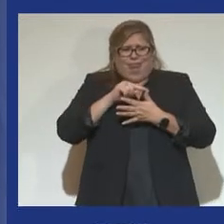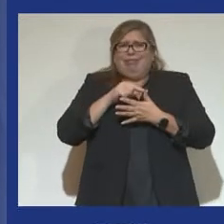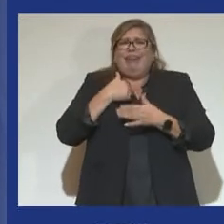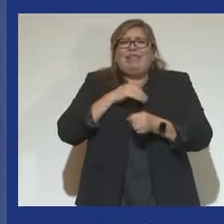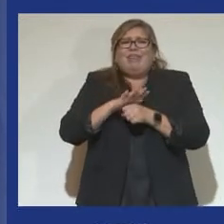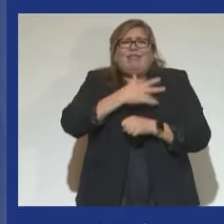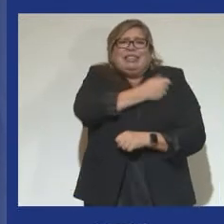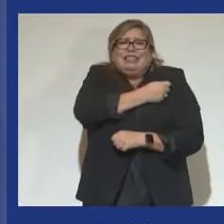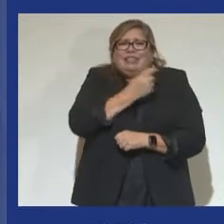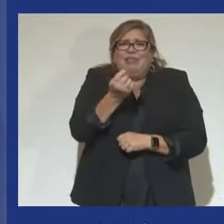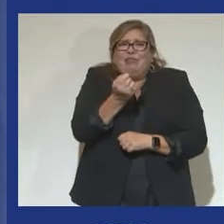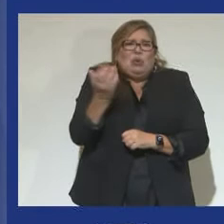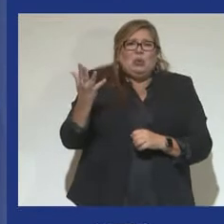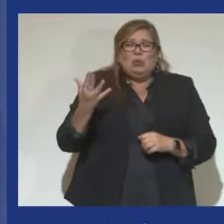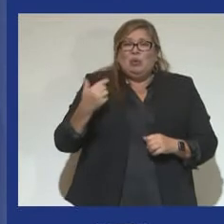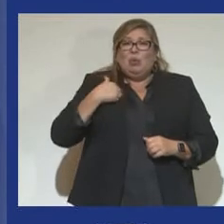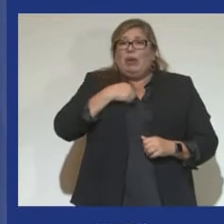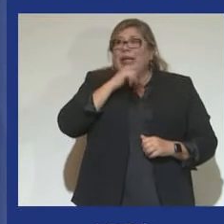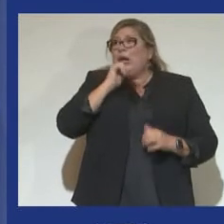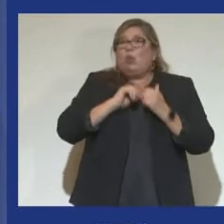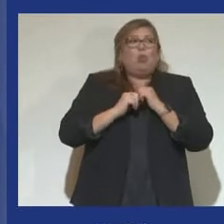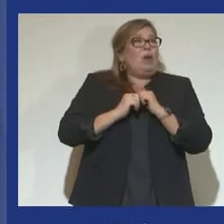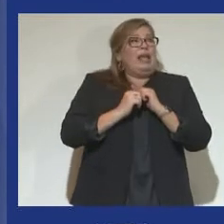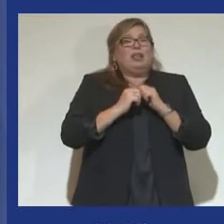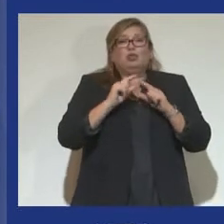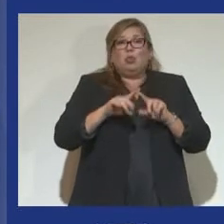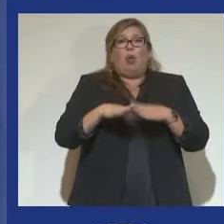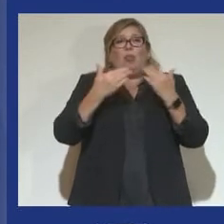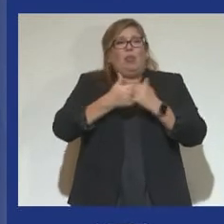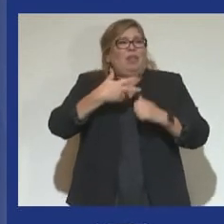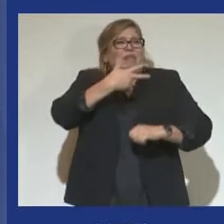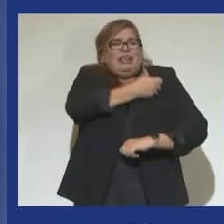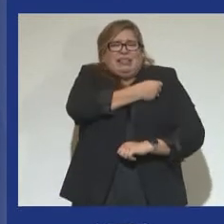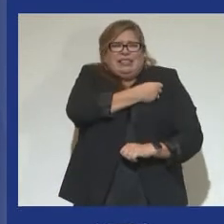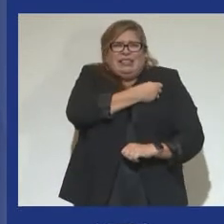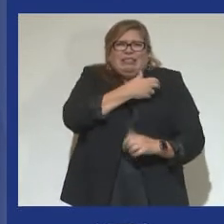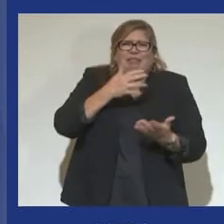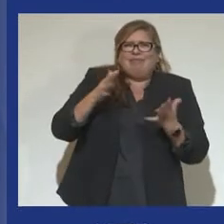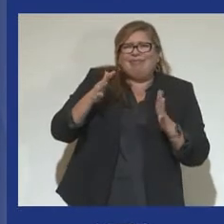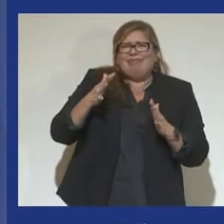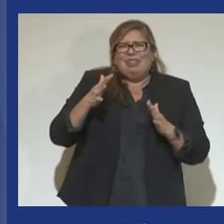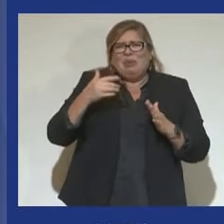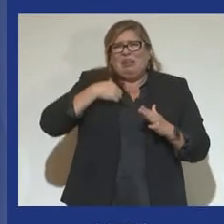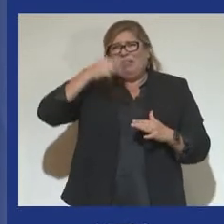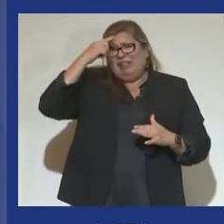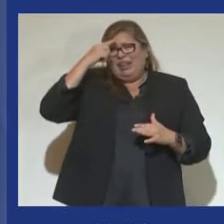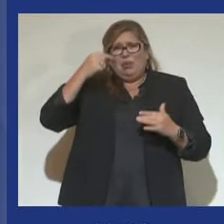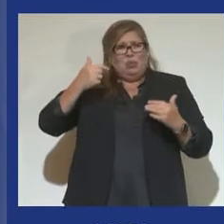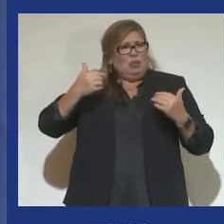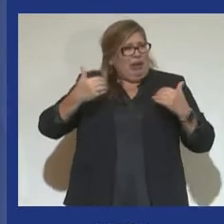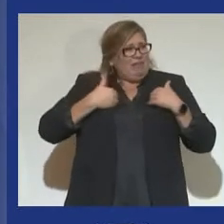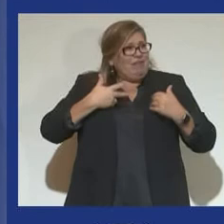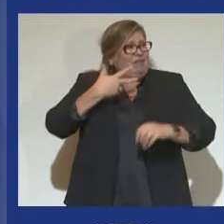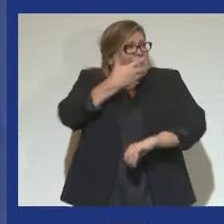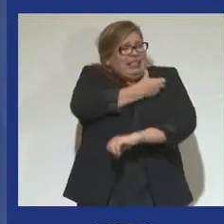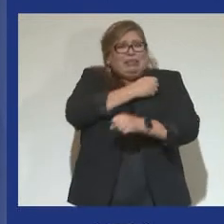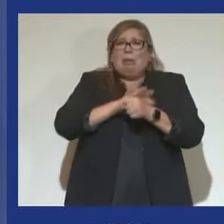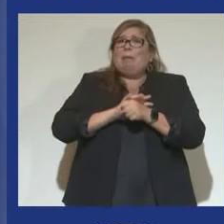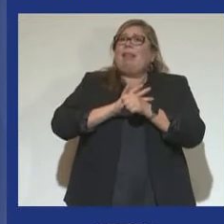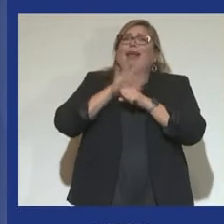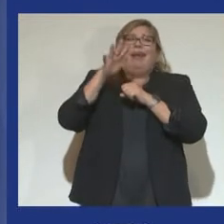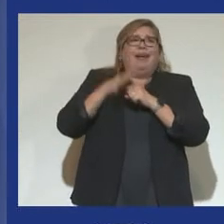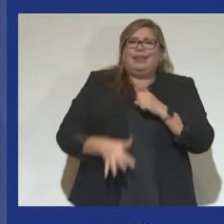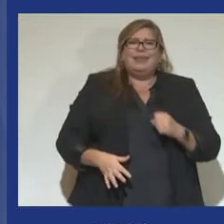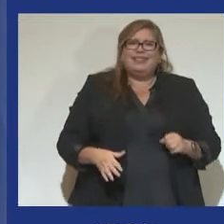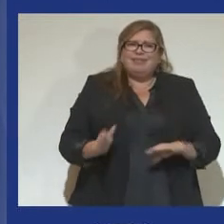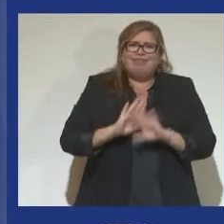noción falsa de que estamos corriendo para reabrir con la vacuna tal vez es cierto pero hay una idea falsa de que hay